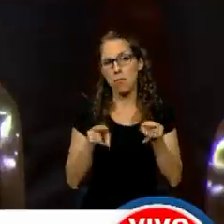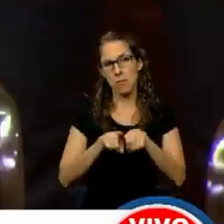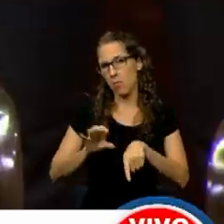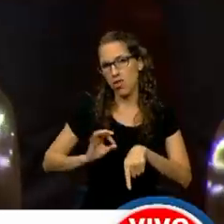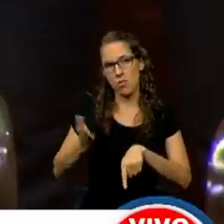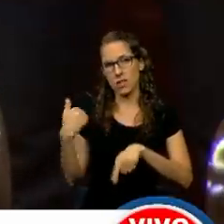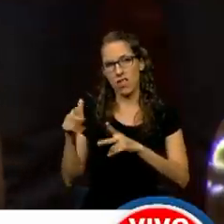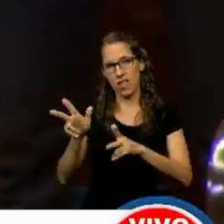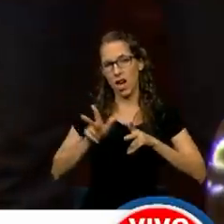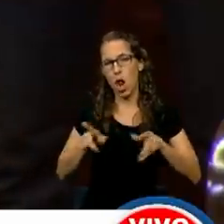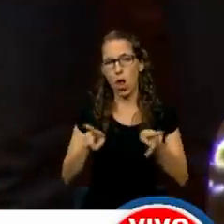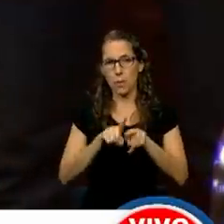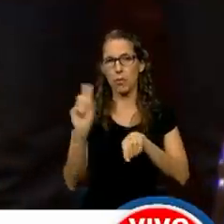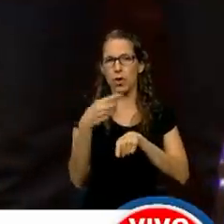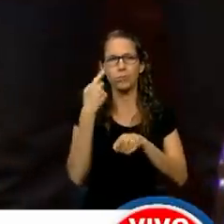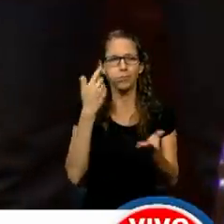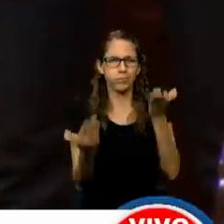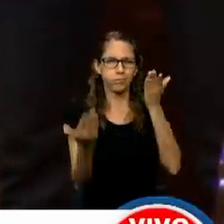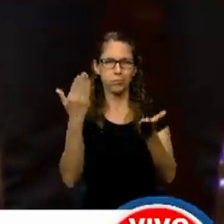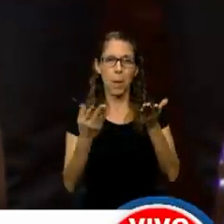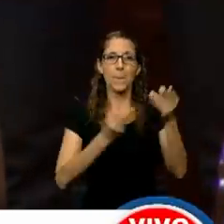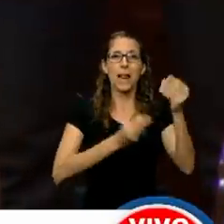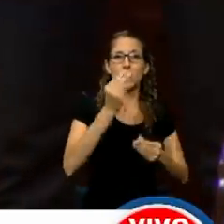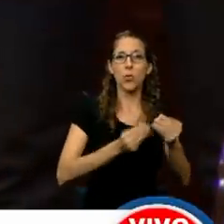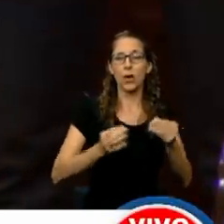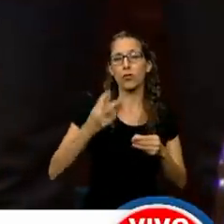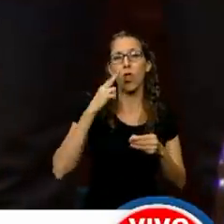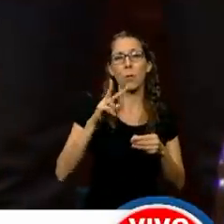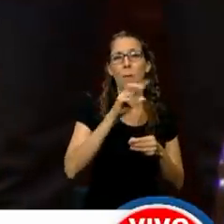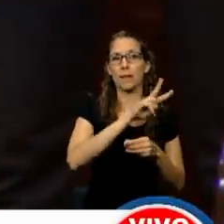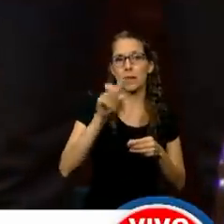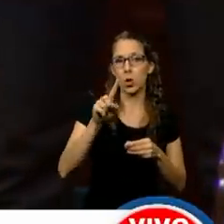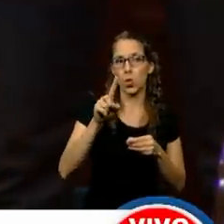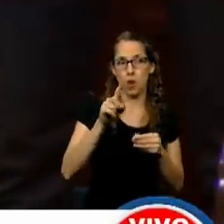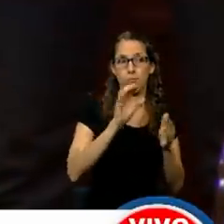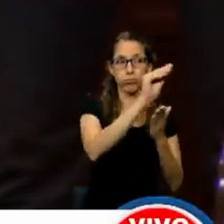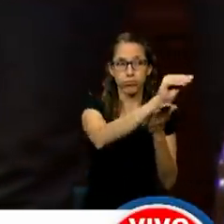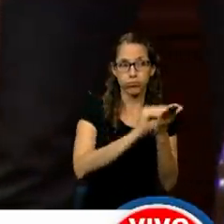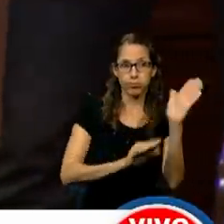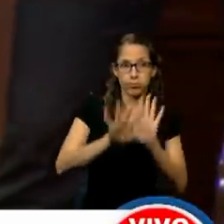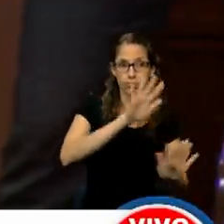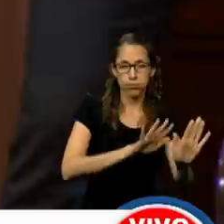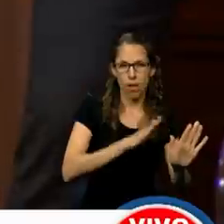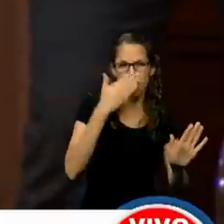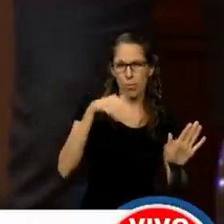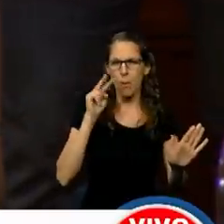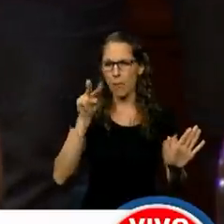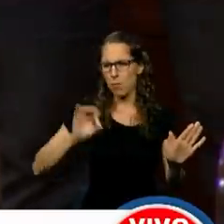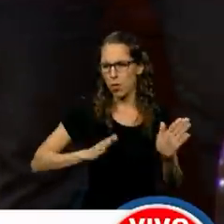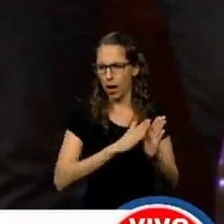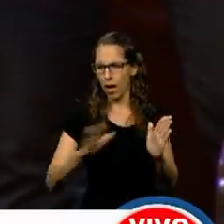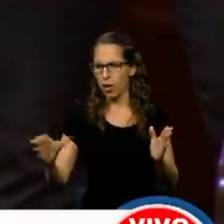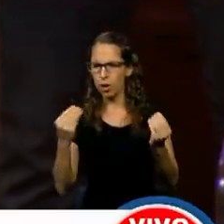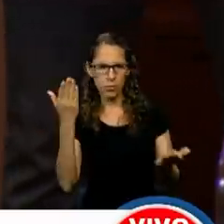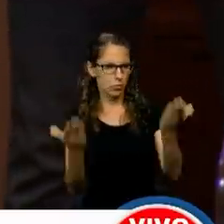la variable macroeconómica del presupuesto 2021 contra lo que pasó este año vamos a ver el tipo de cambio nominal